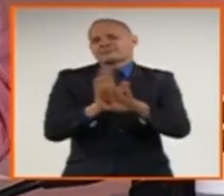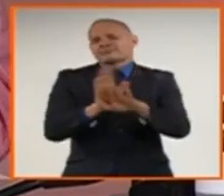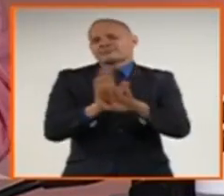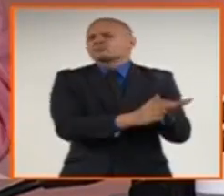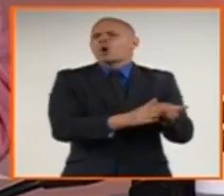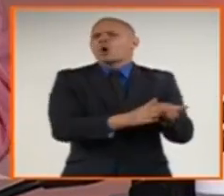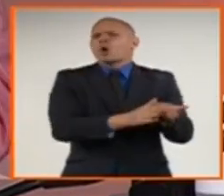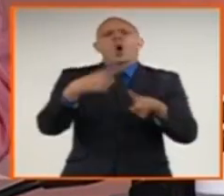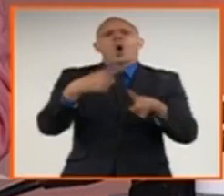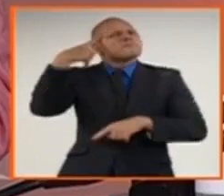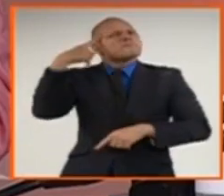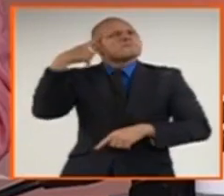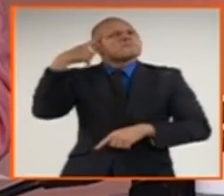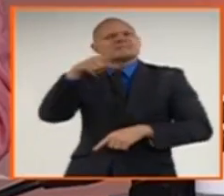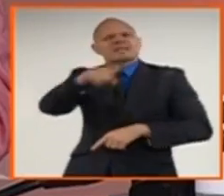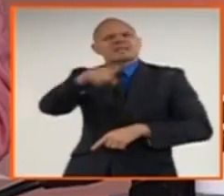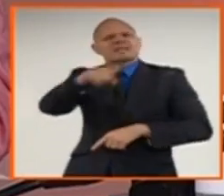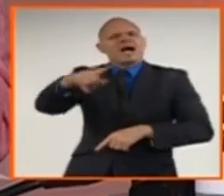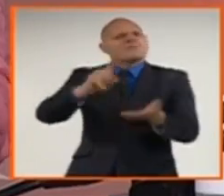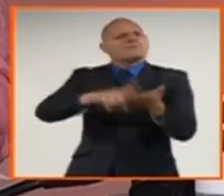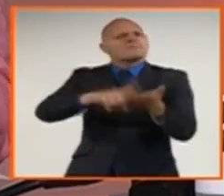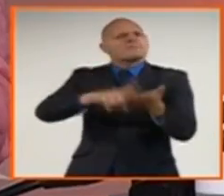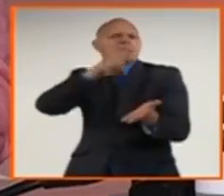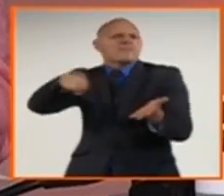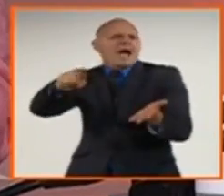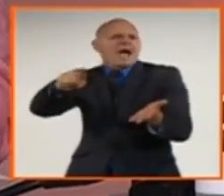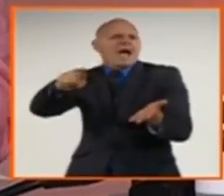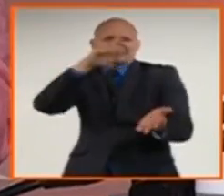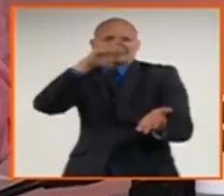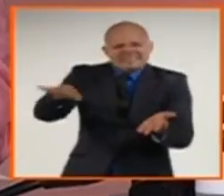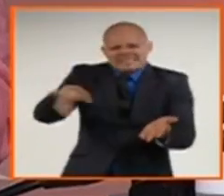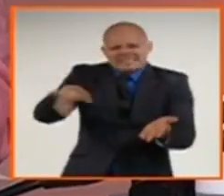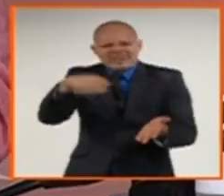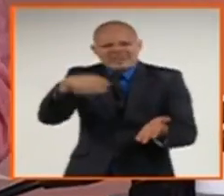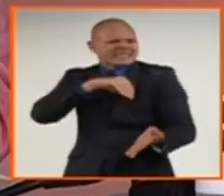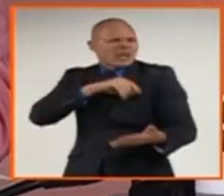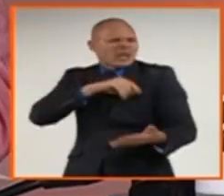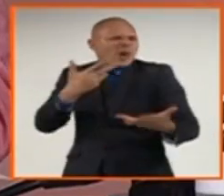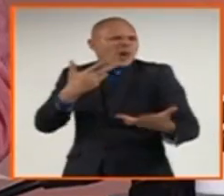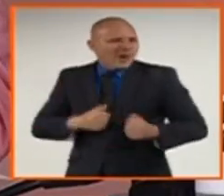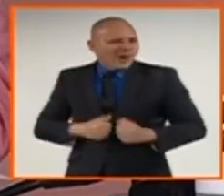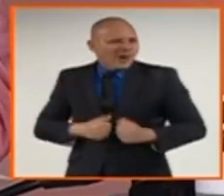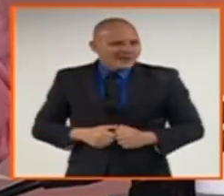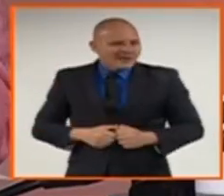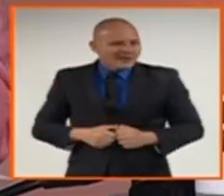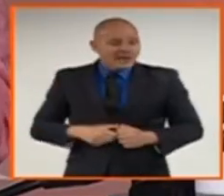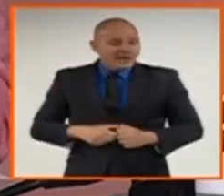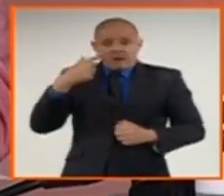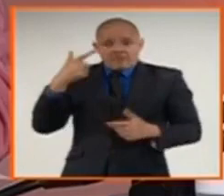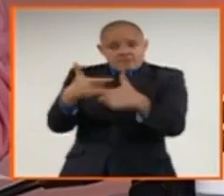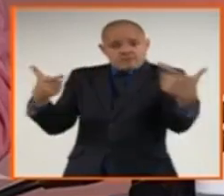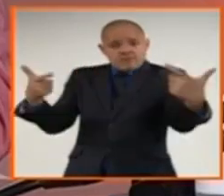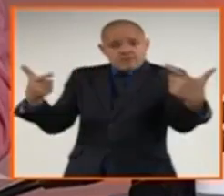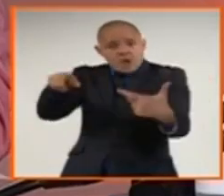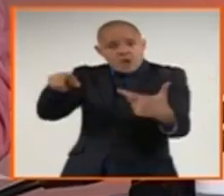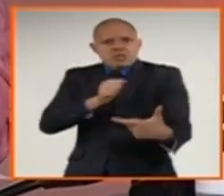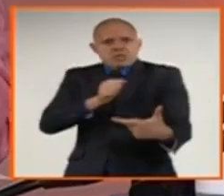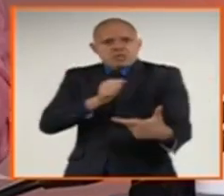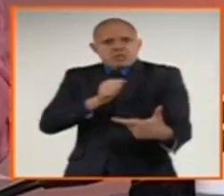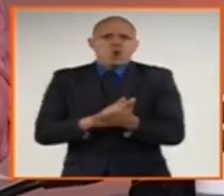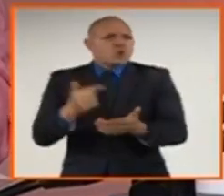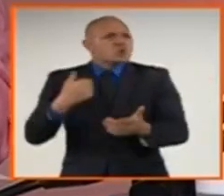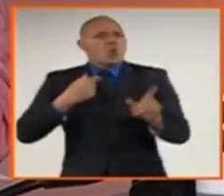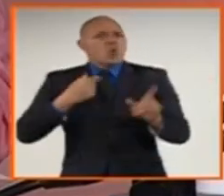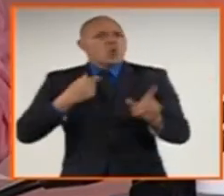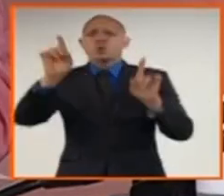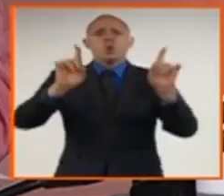padres y los niños que se beneficiaron con ello? Esa adherencia tan alta, como él decía, que todo el mundo quiere vacunarse, o que la